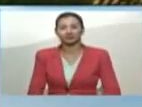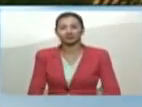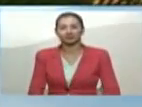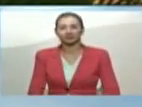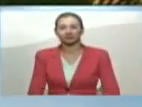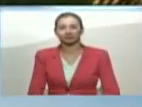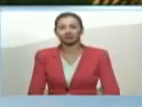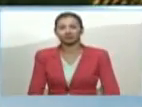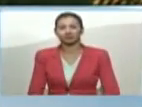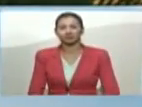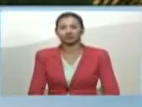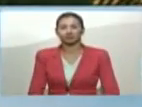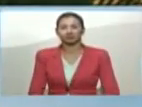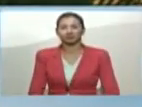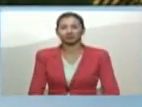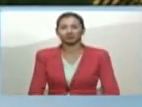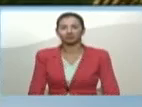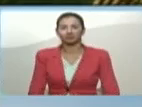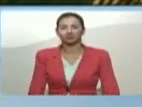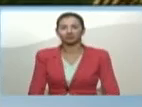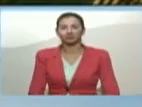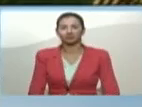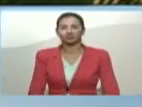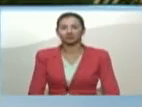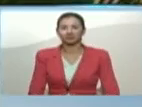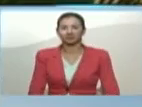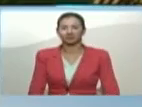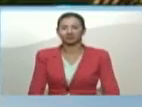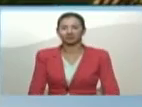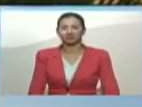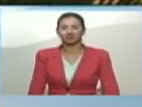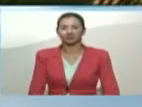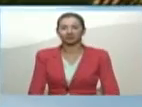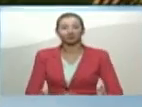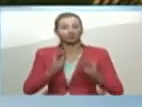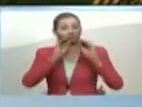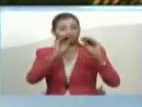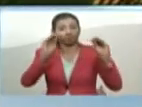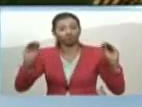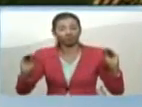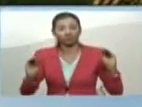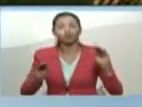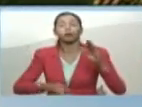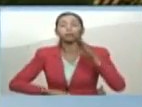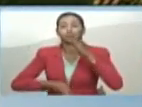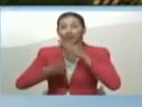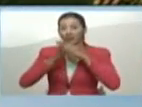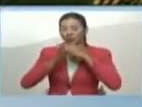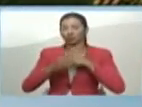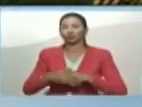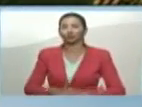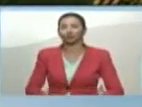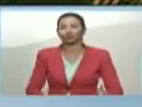poner aquí. Vamos a hacer un llamado. Vamos.